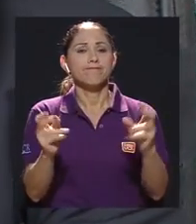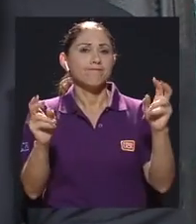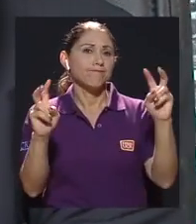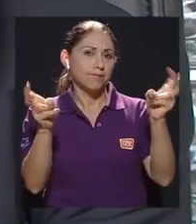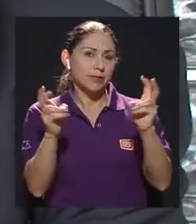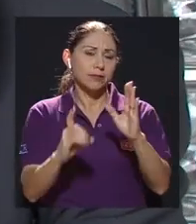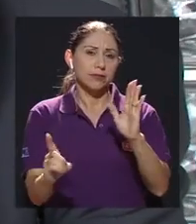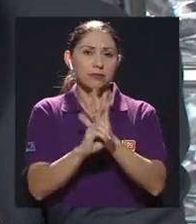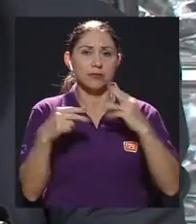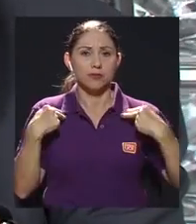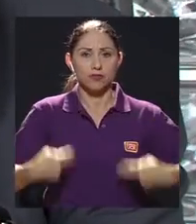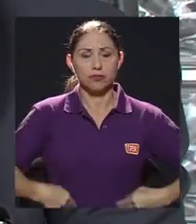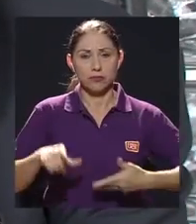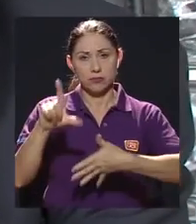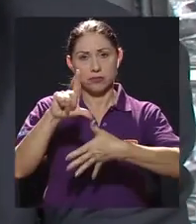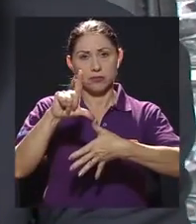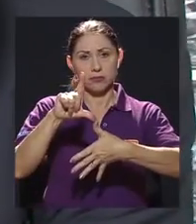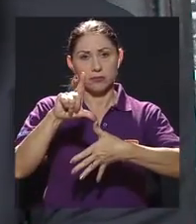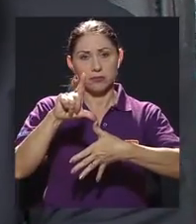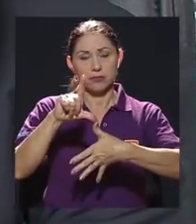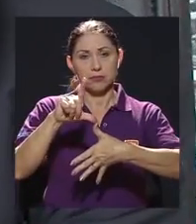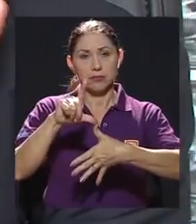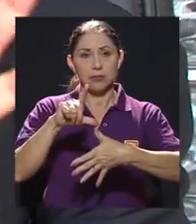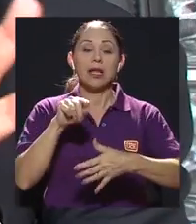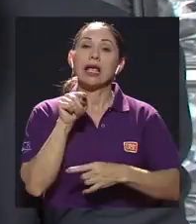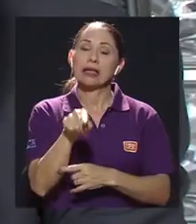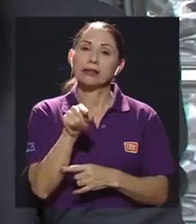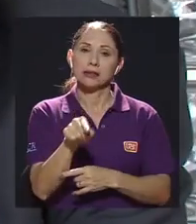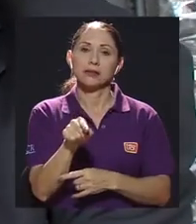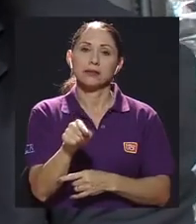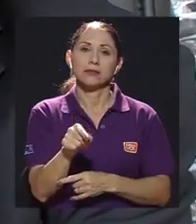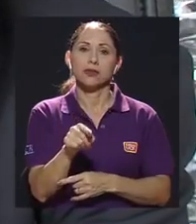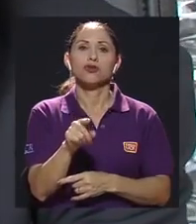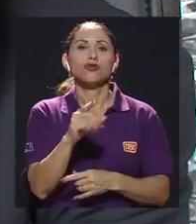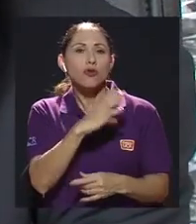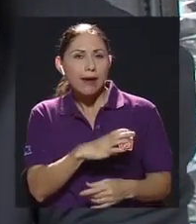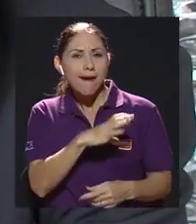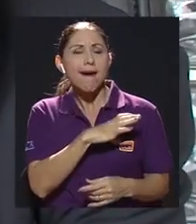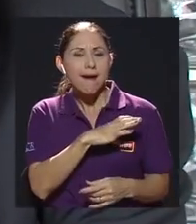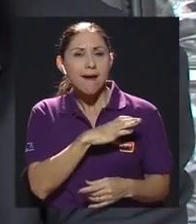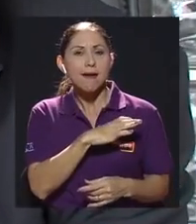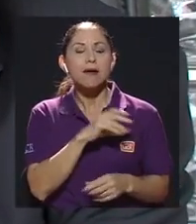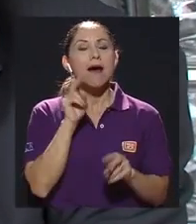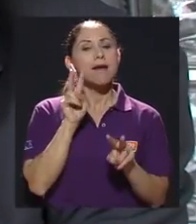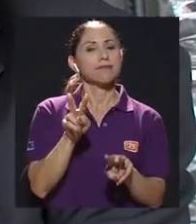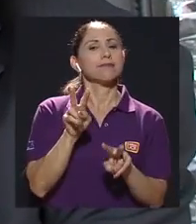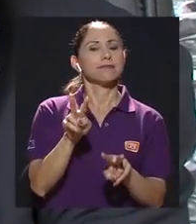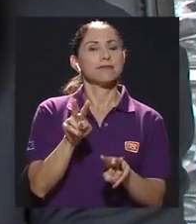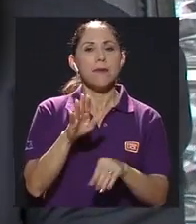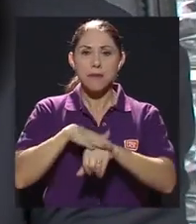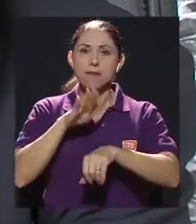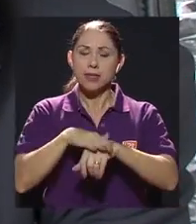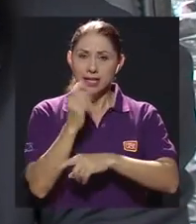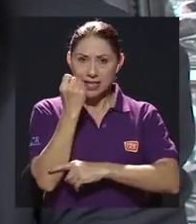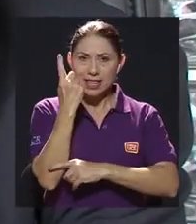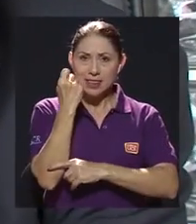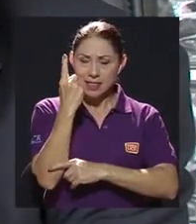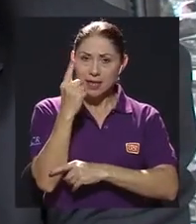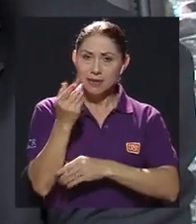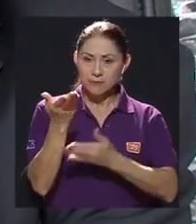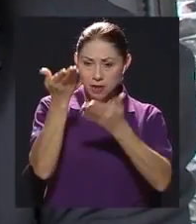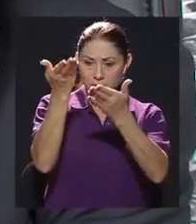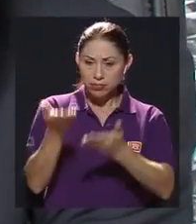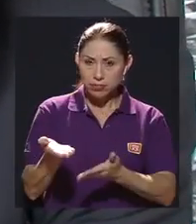los derechos humanos en América Latina. Y esas son entonces facetas que permiten entender claramente a un ser